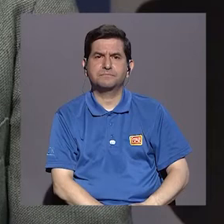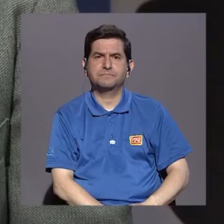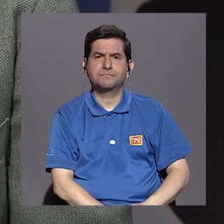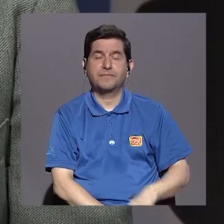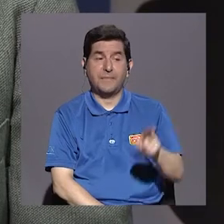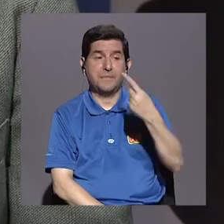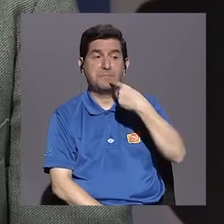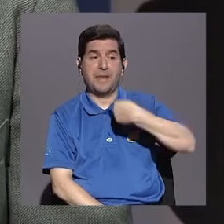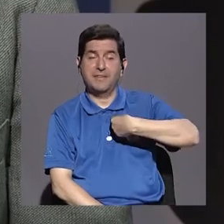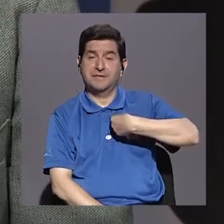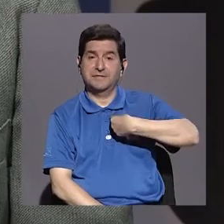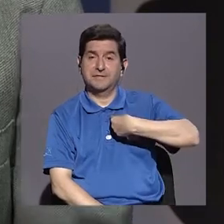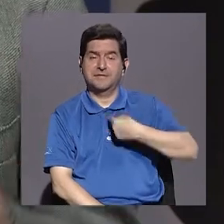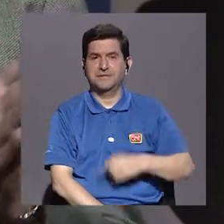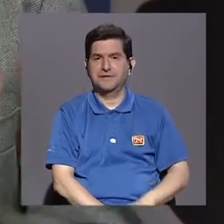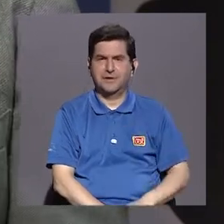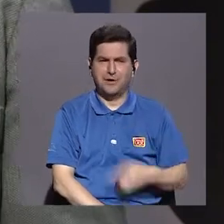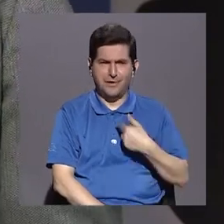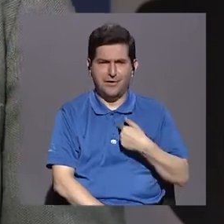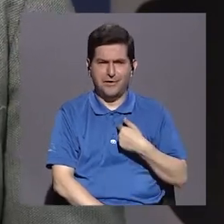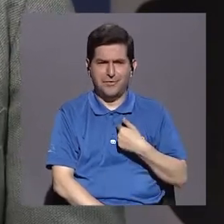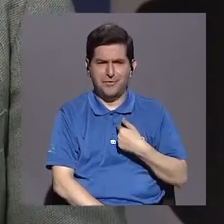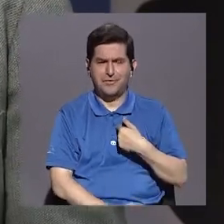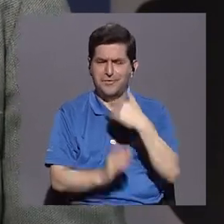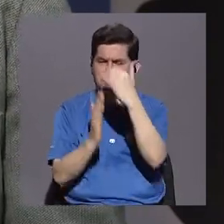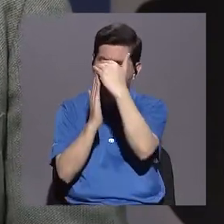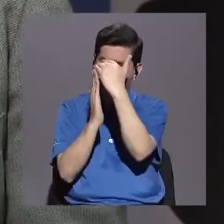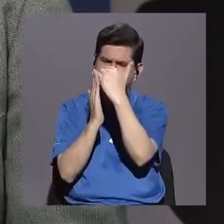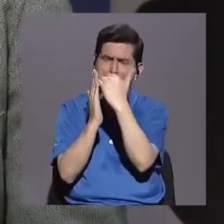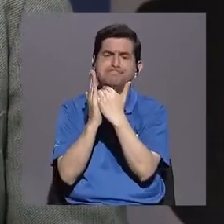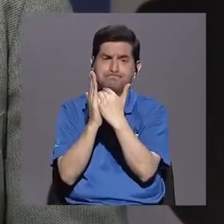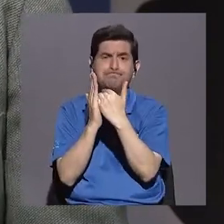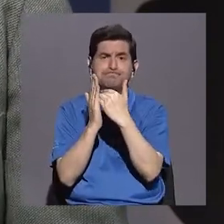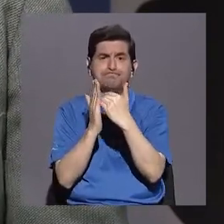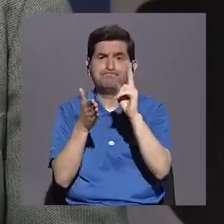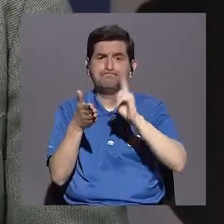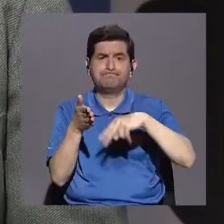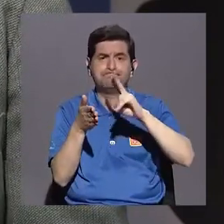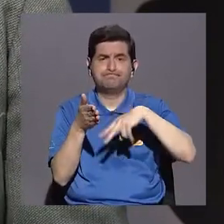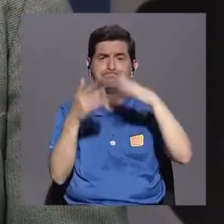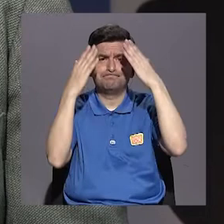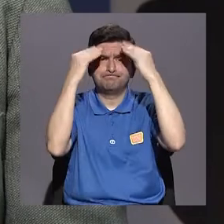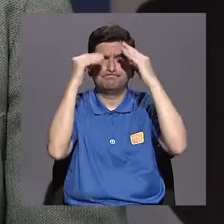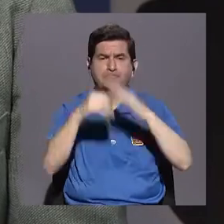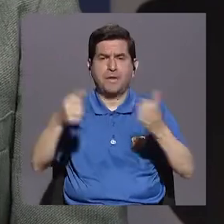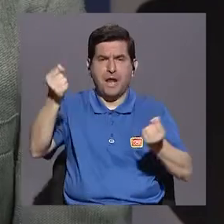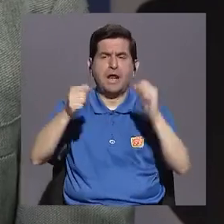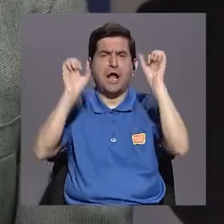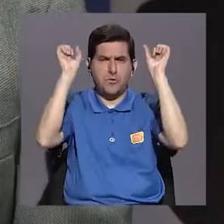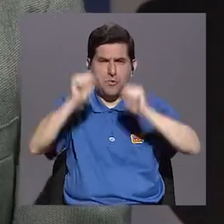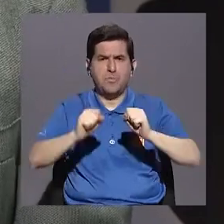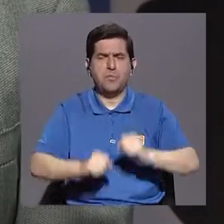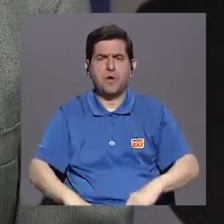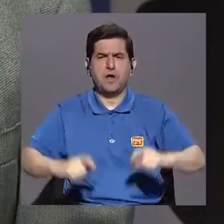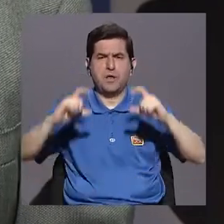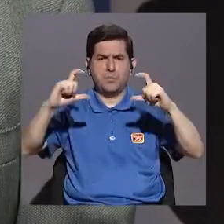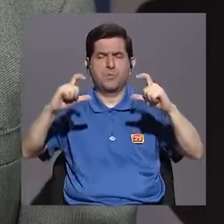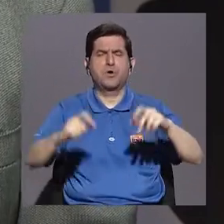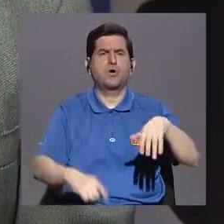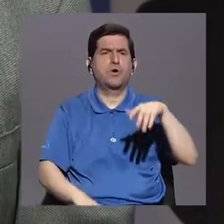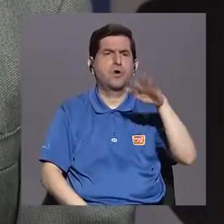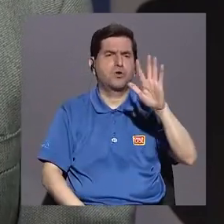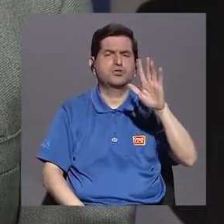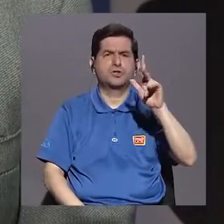me dice que lo encuentro a uno en la literatura el dato y el vehículo puede ser cargado como con